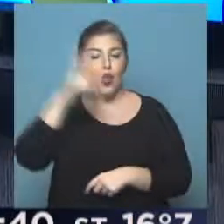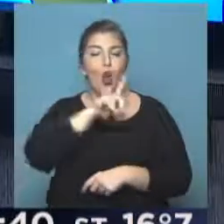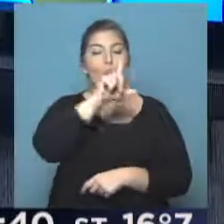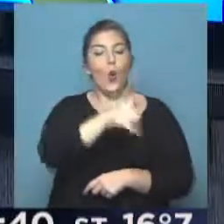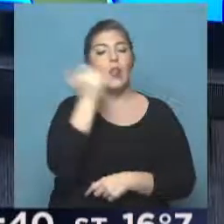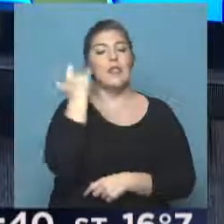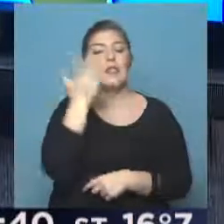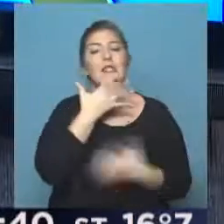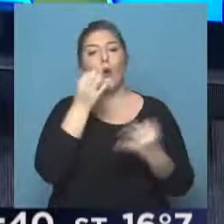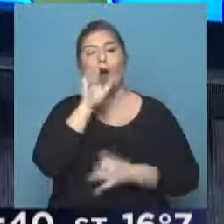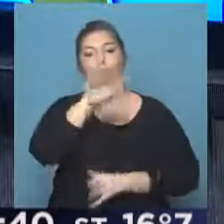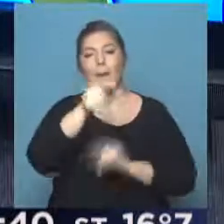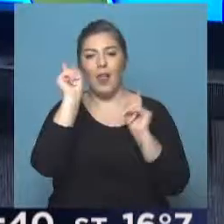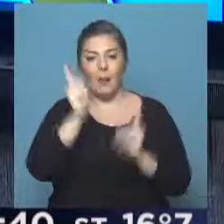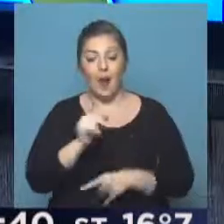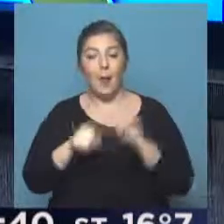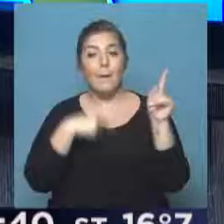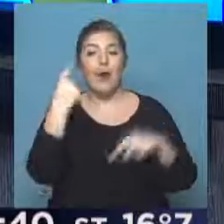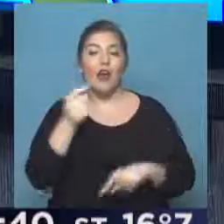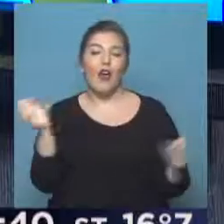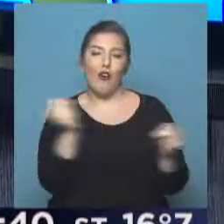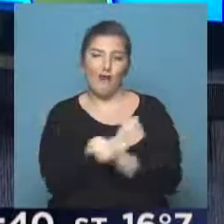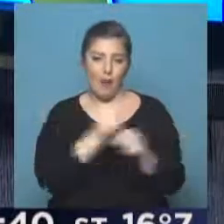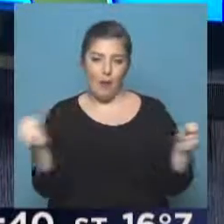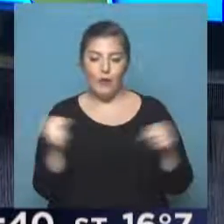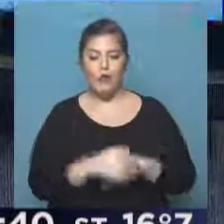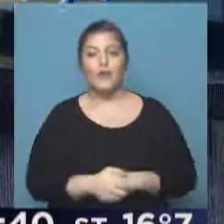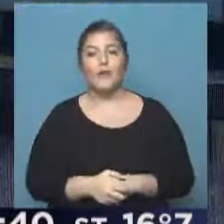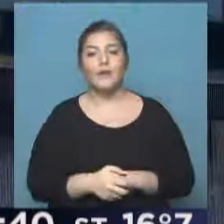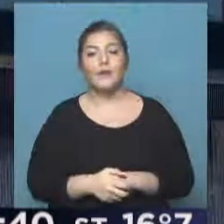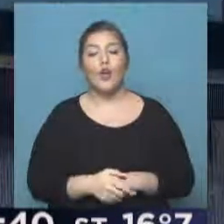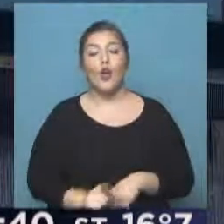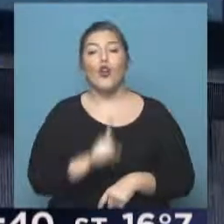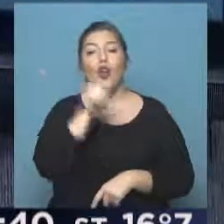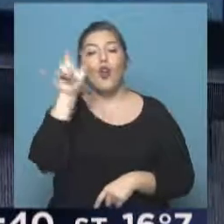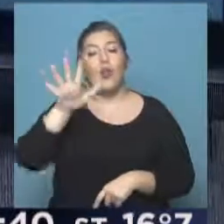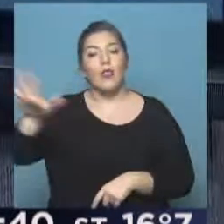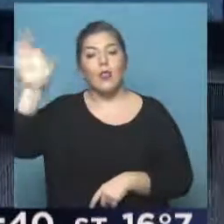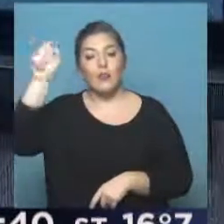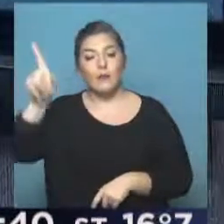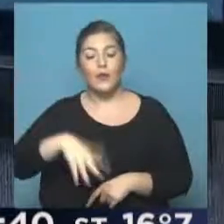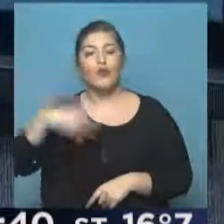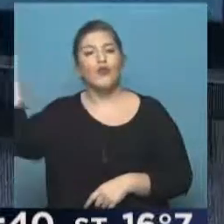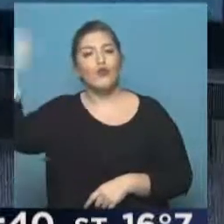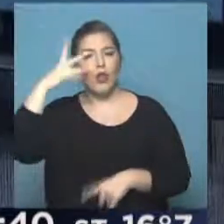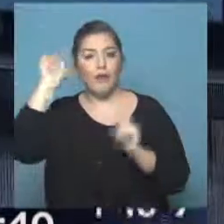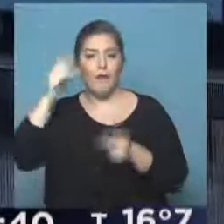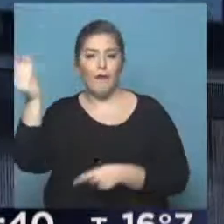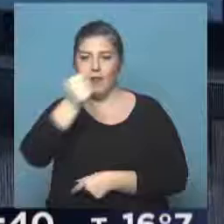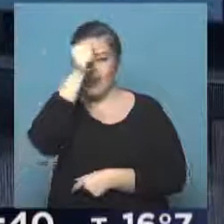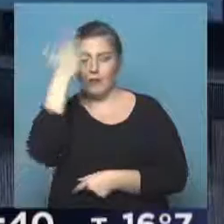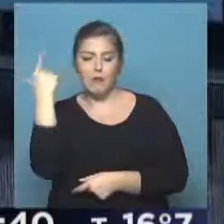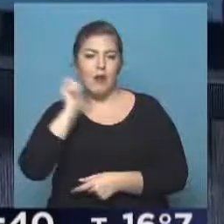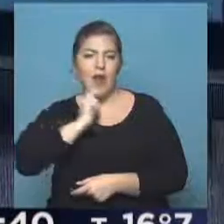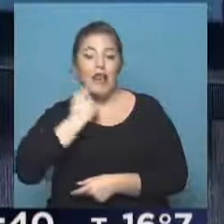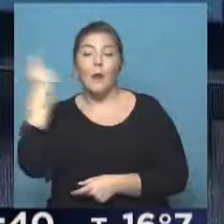y probablemente el martes. Mañana se lo confirmamos. Vamos al noreste. Bueno, solazo también, tuvieron un fin de semana